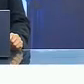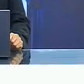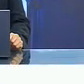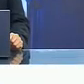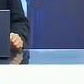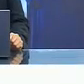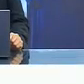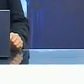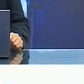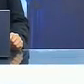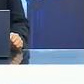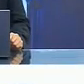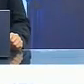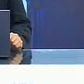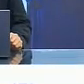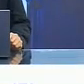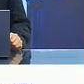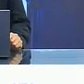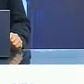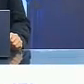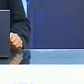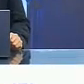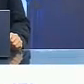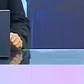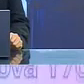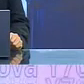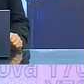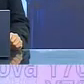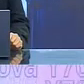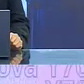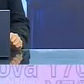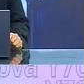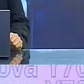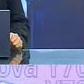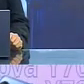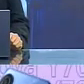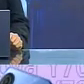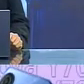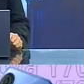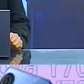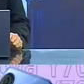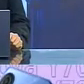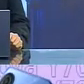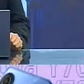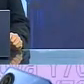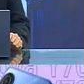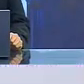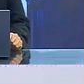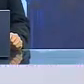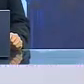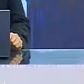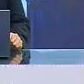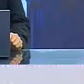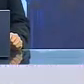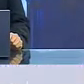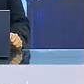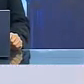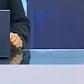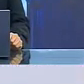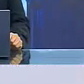sobre este smartphone en la Huawei Store o en tiendas autorizadas. O si lo prefieres, comunícate al WhatsApp 7717